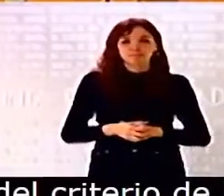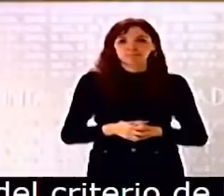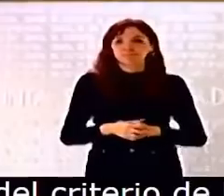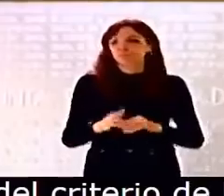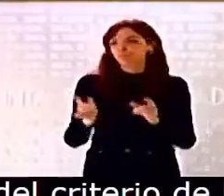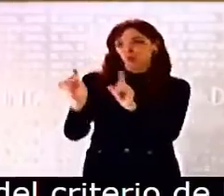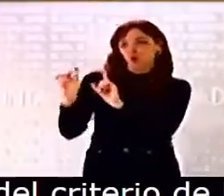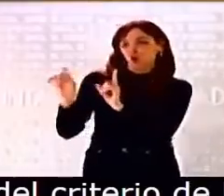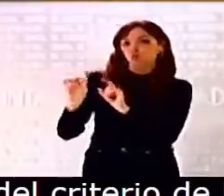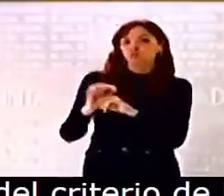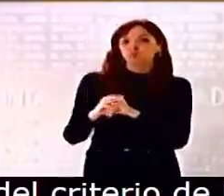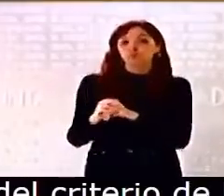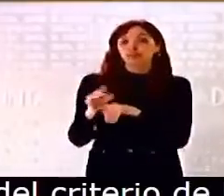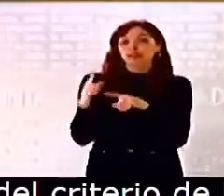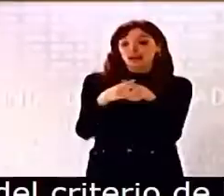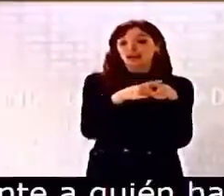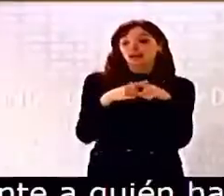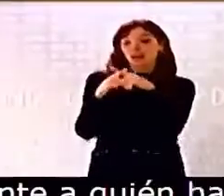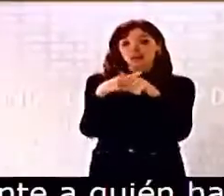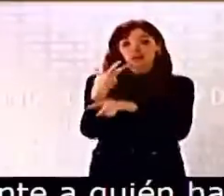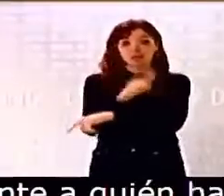cada reparto de dosis,